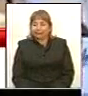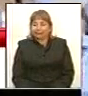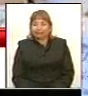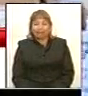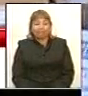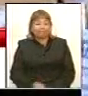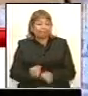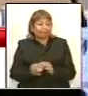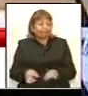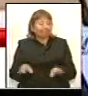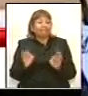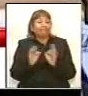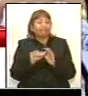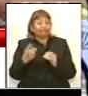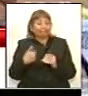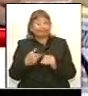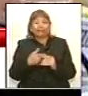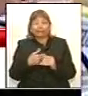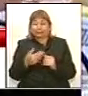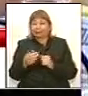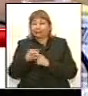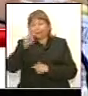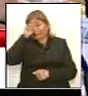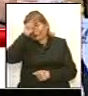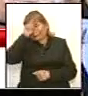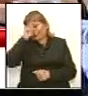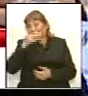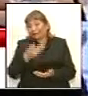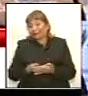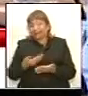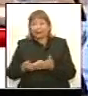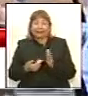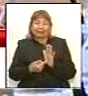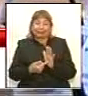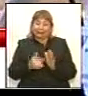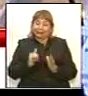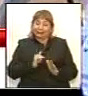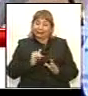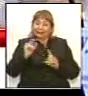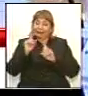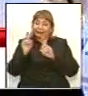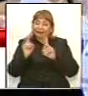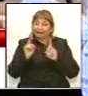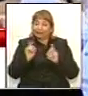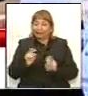importante para nuestro país. Y en ese sentido, señor presidente, yo quisiera preguntarle